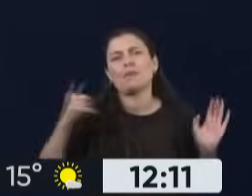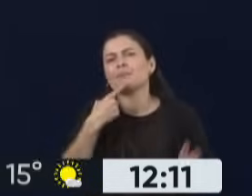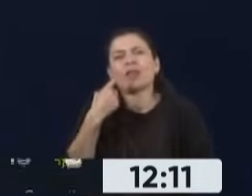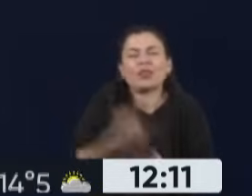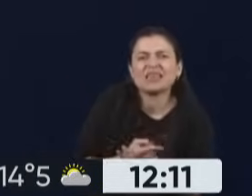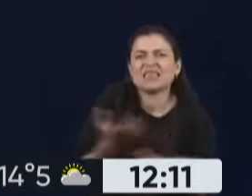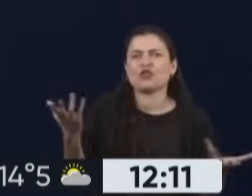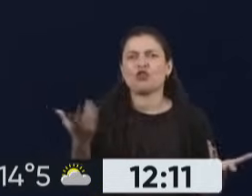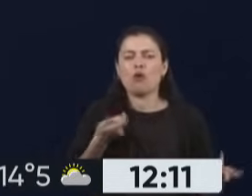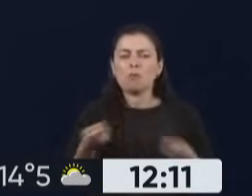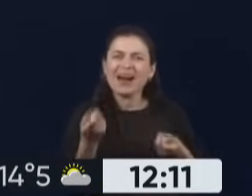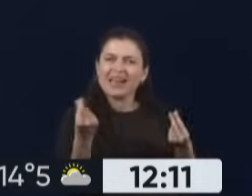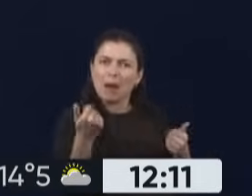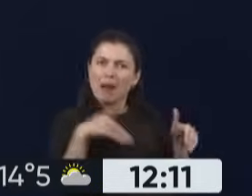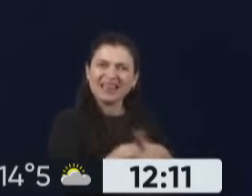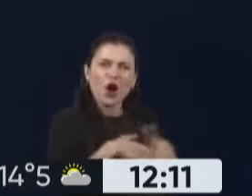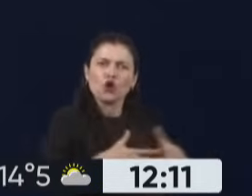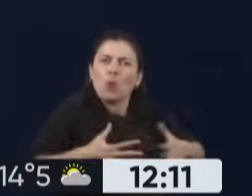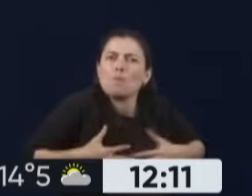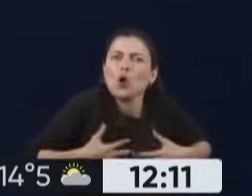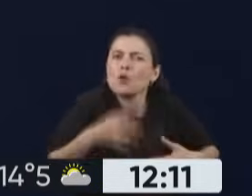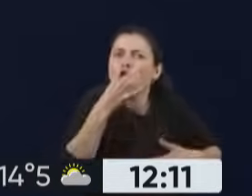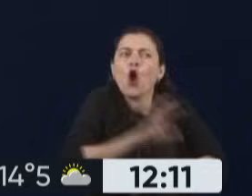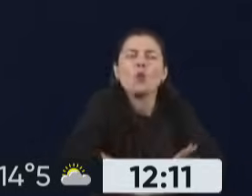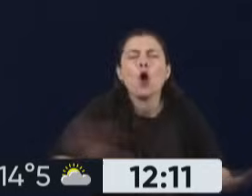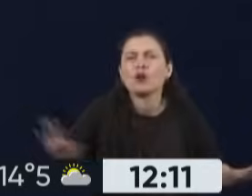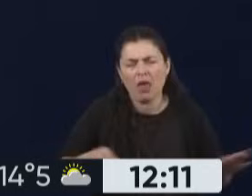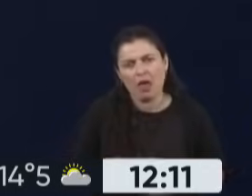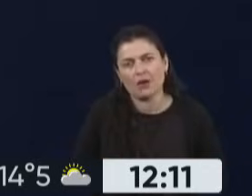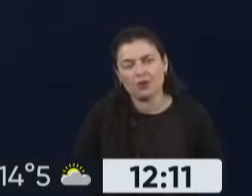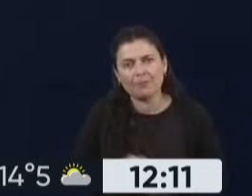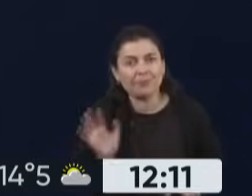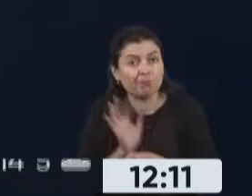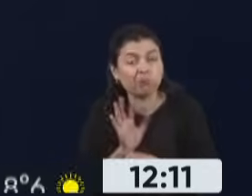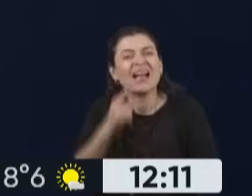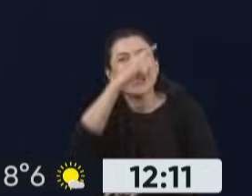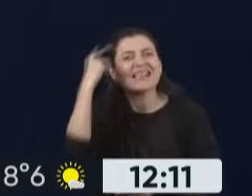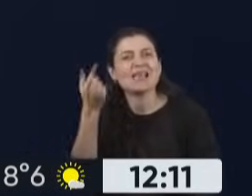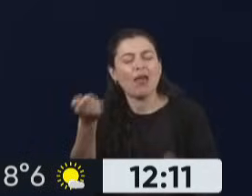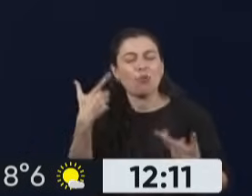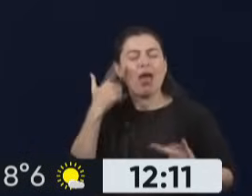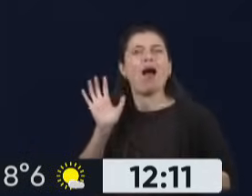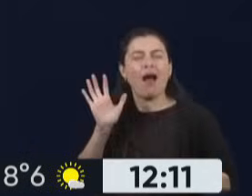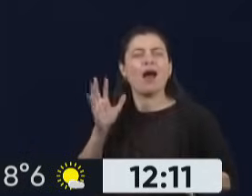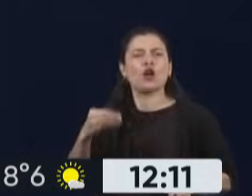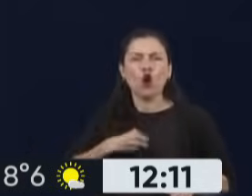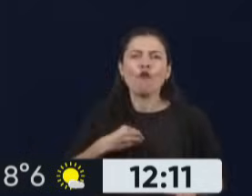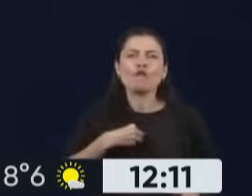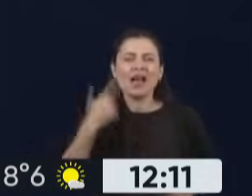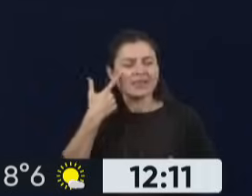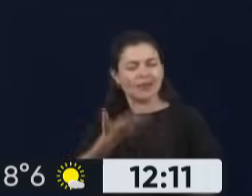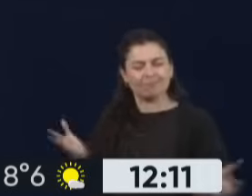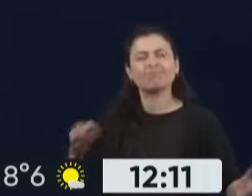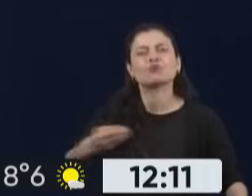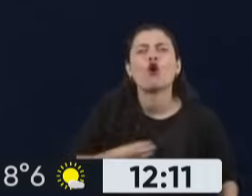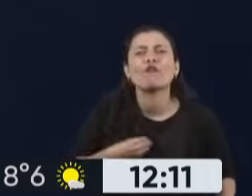disponer de sus ahorros, donde mostramos que confiamos en los argentinos y donde no tenemos duda que esto